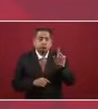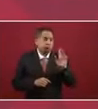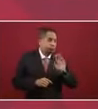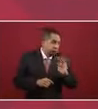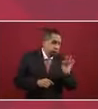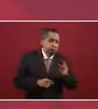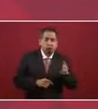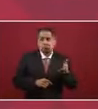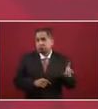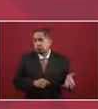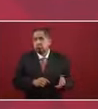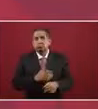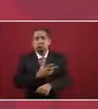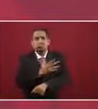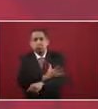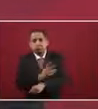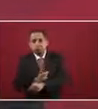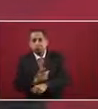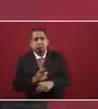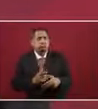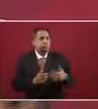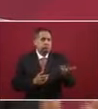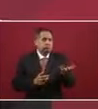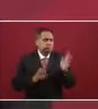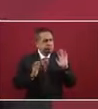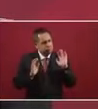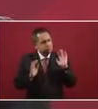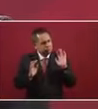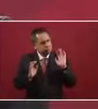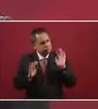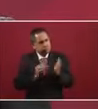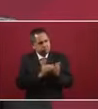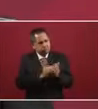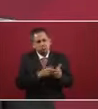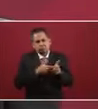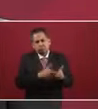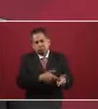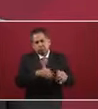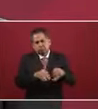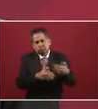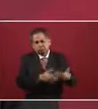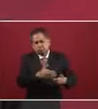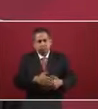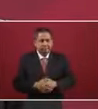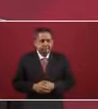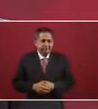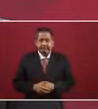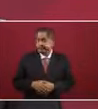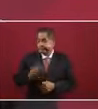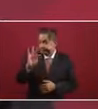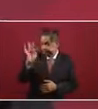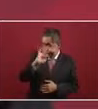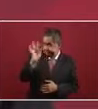si son honestos, pues deben de continuar. si